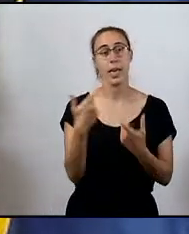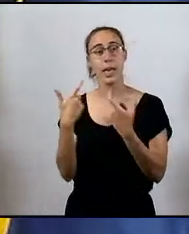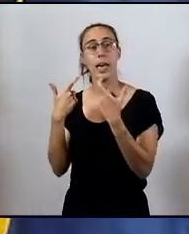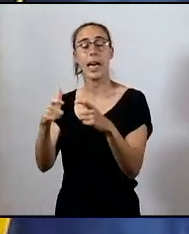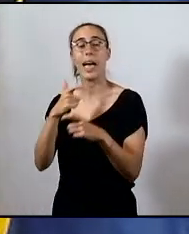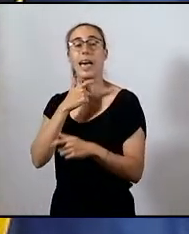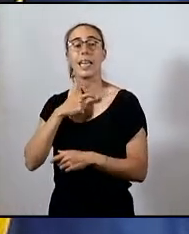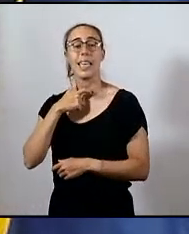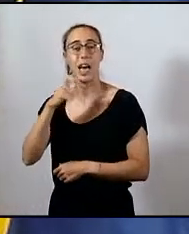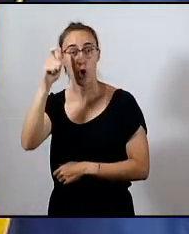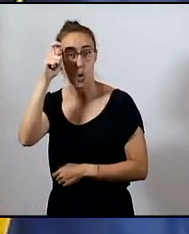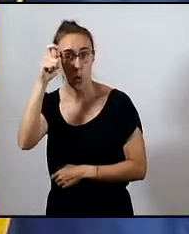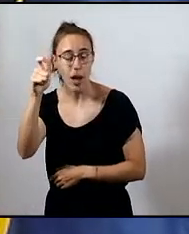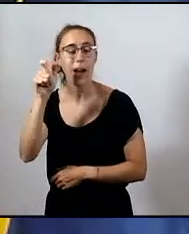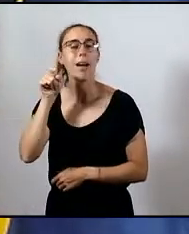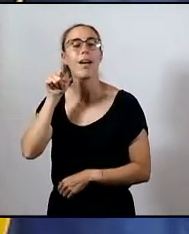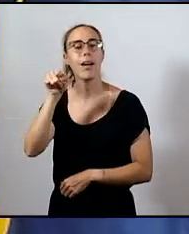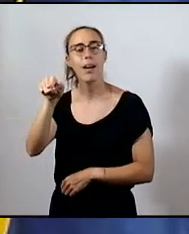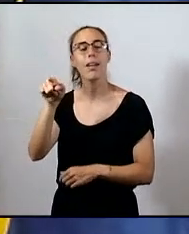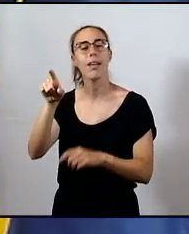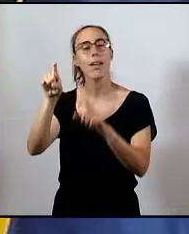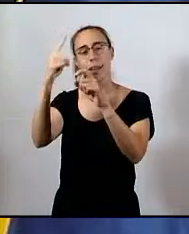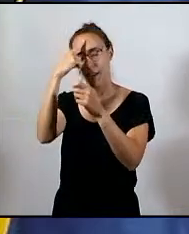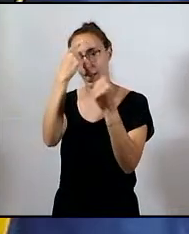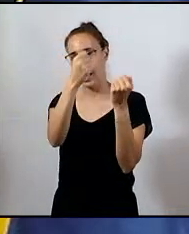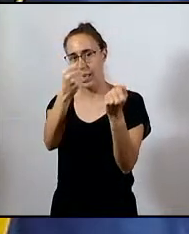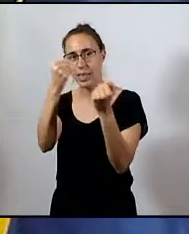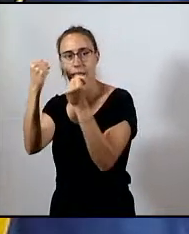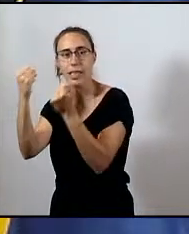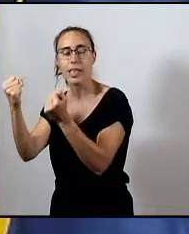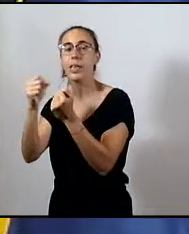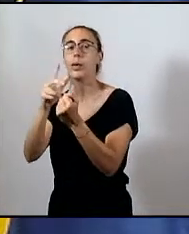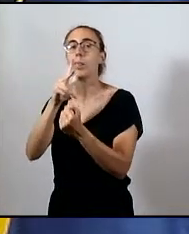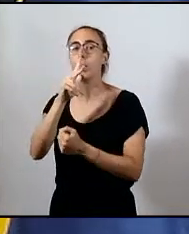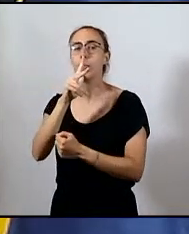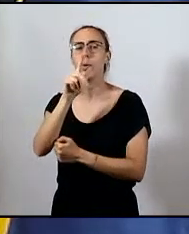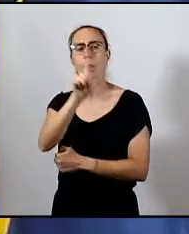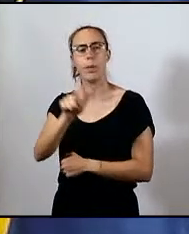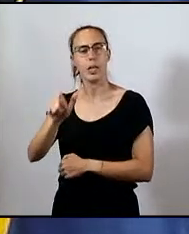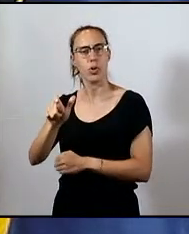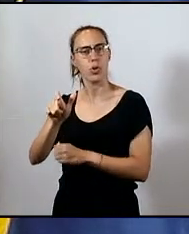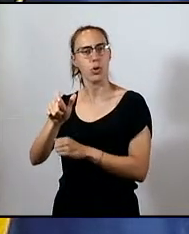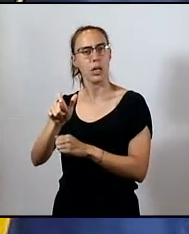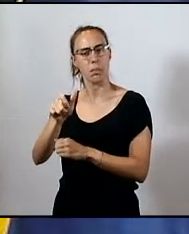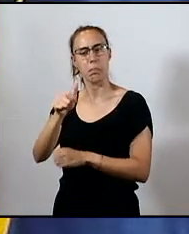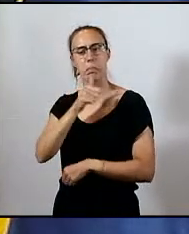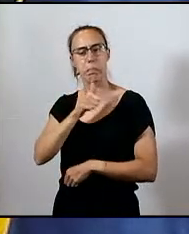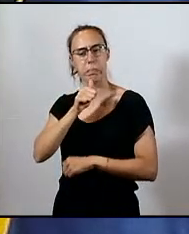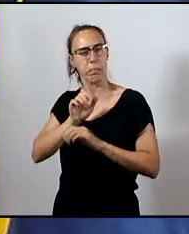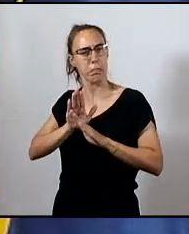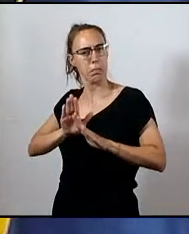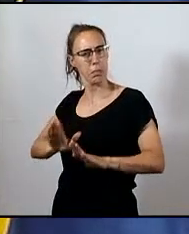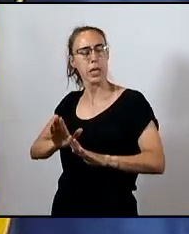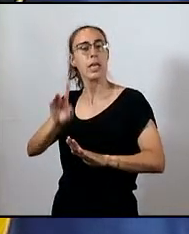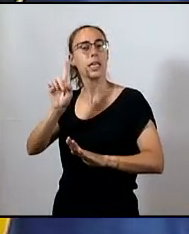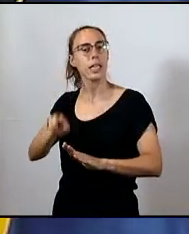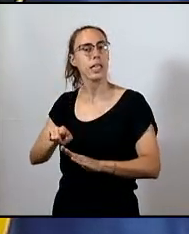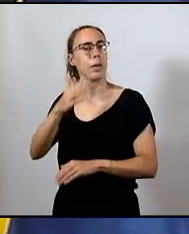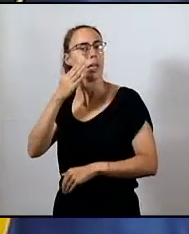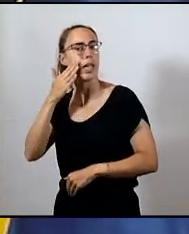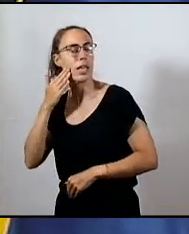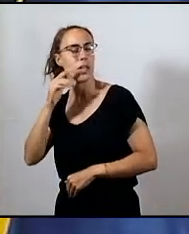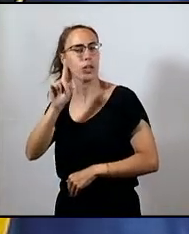rural respaldaremos a entidades cuya actuación conlleve la retención de la población y el talento o supongan un incremento